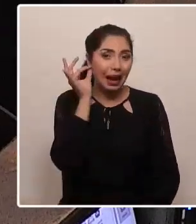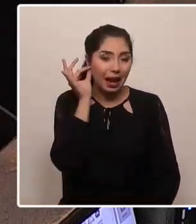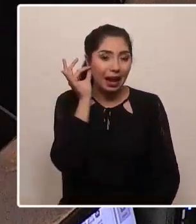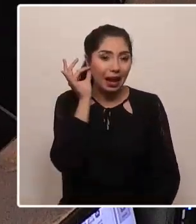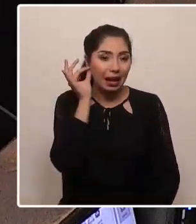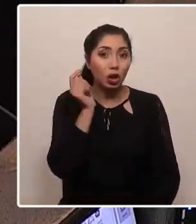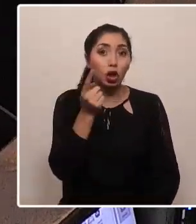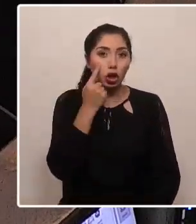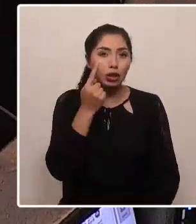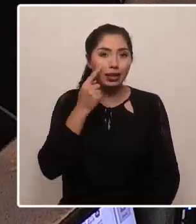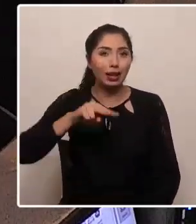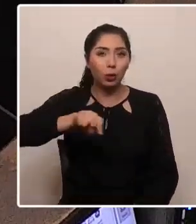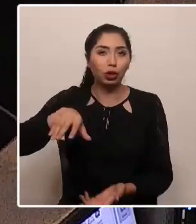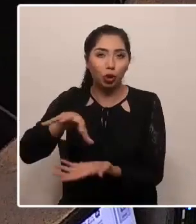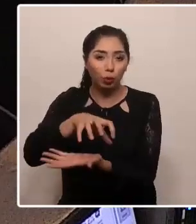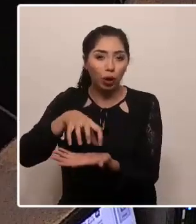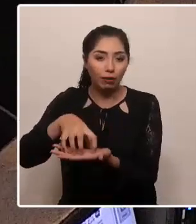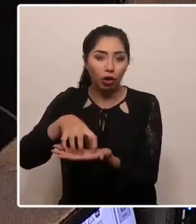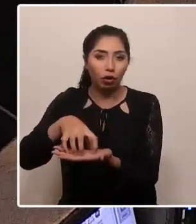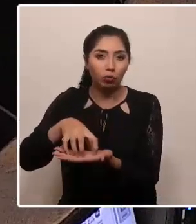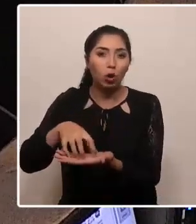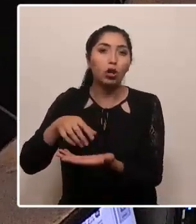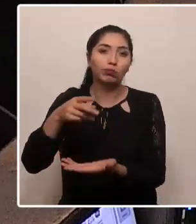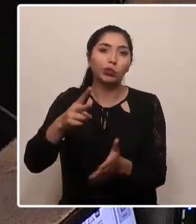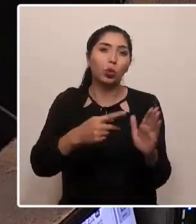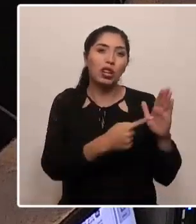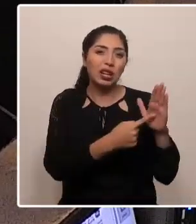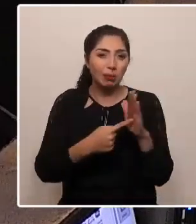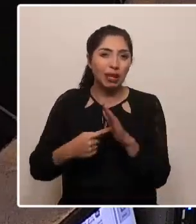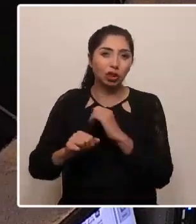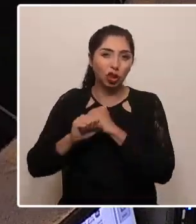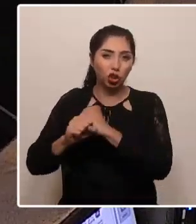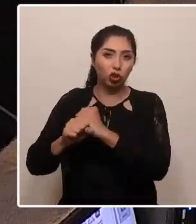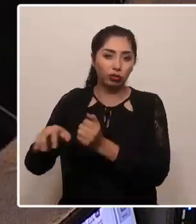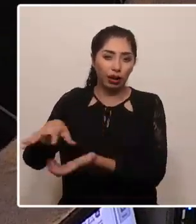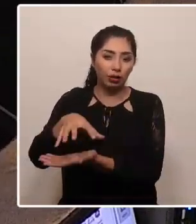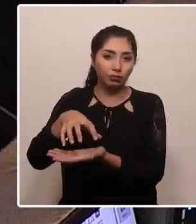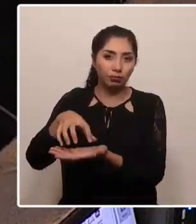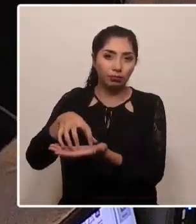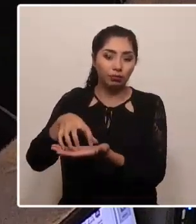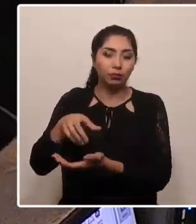en nuestro pueblo por su discriminación hacia los...